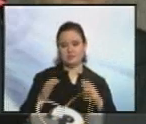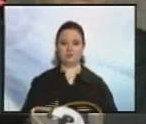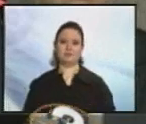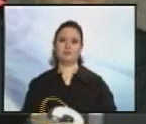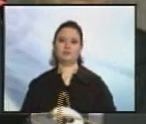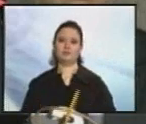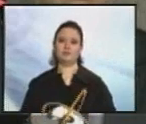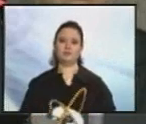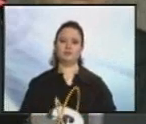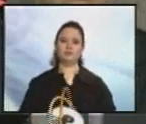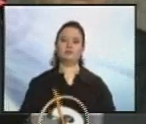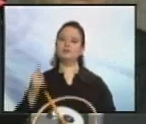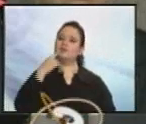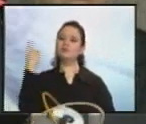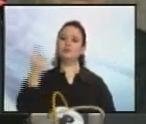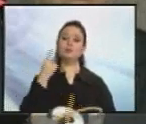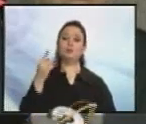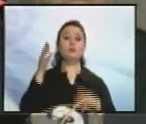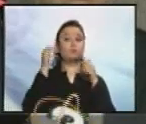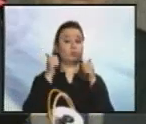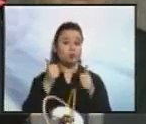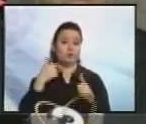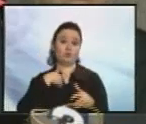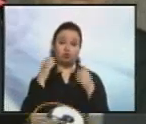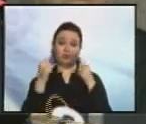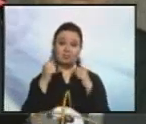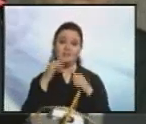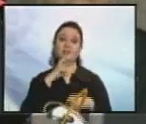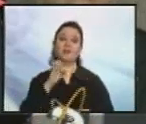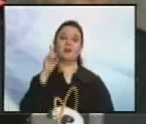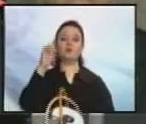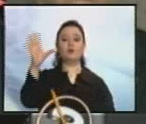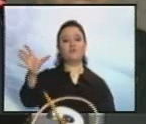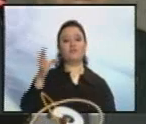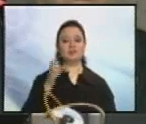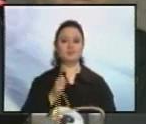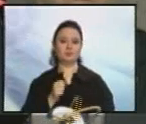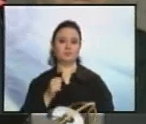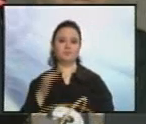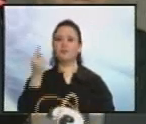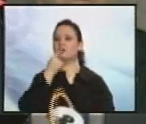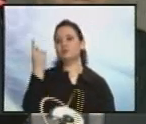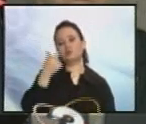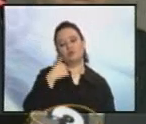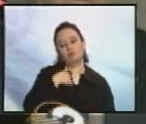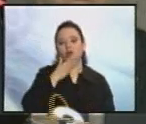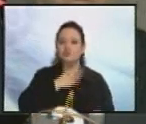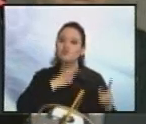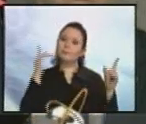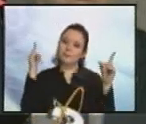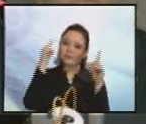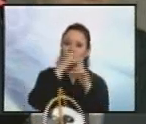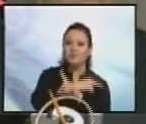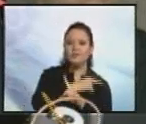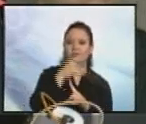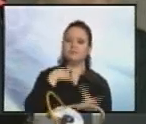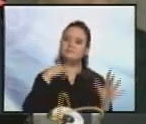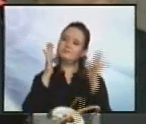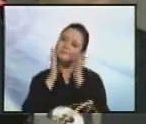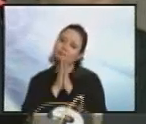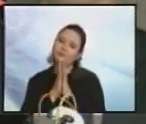sino obligaciones. Y de todo aquello en que estuve equivocado, pido a